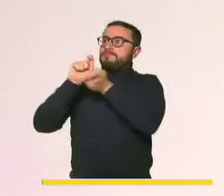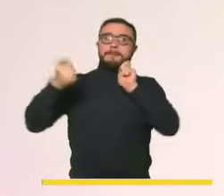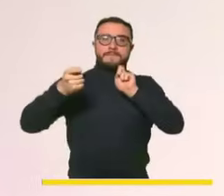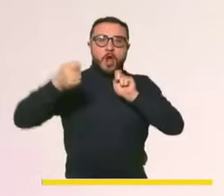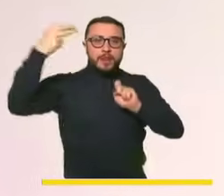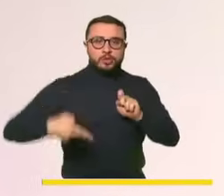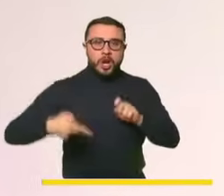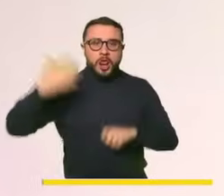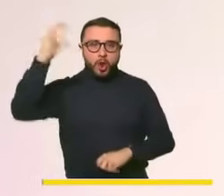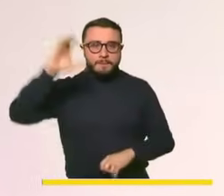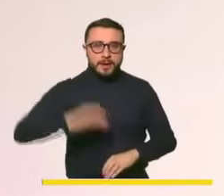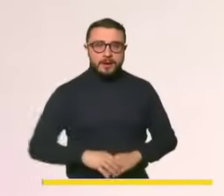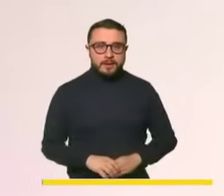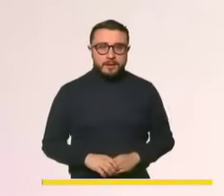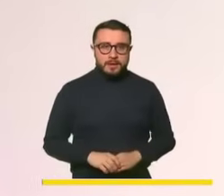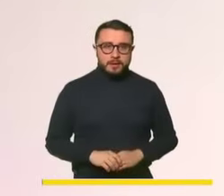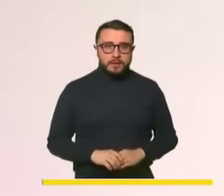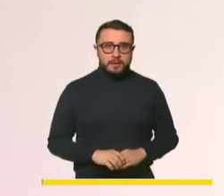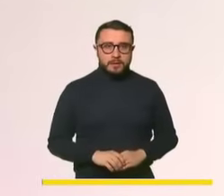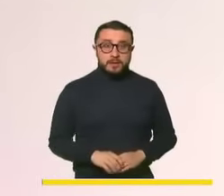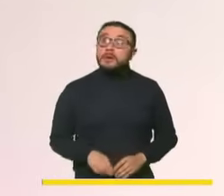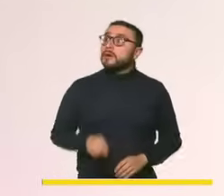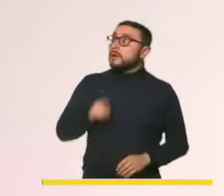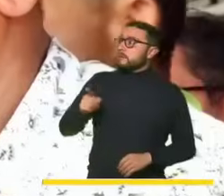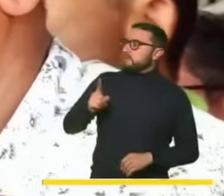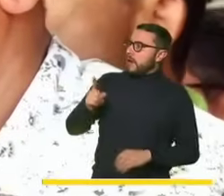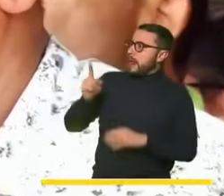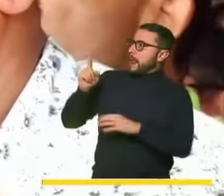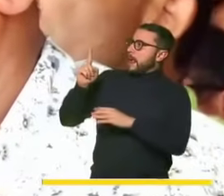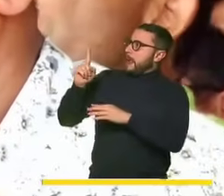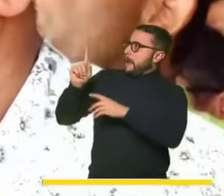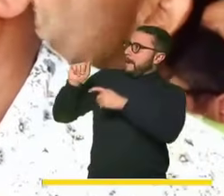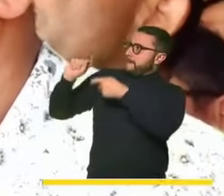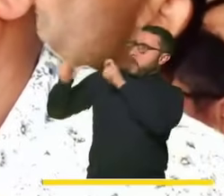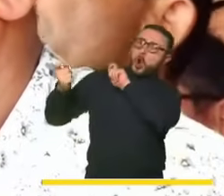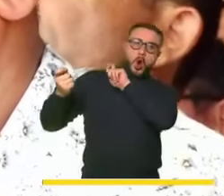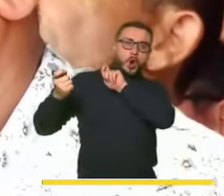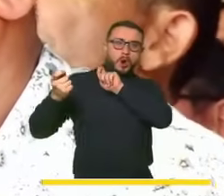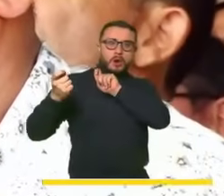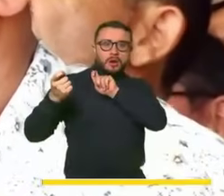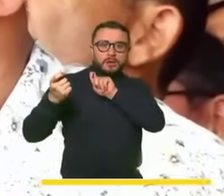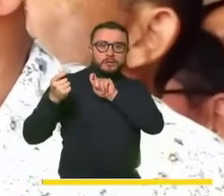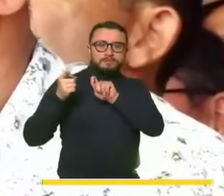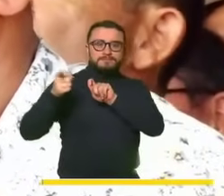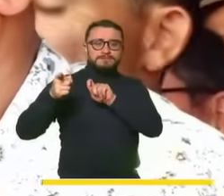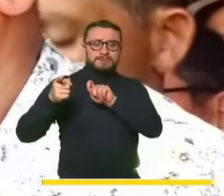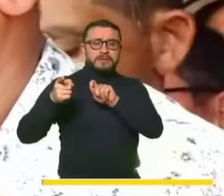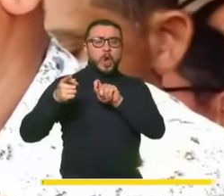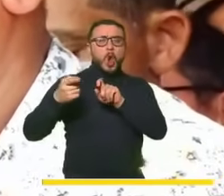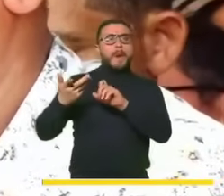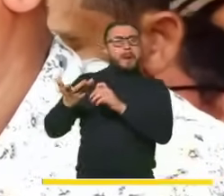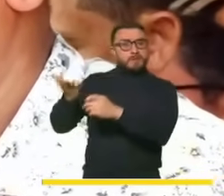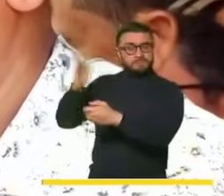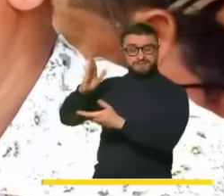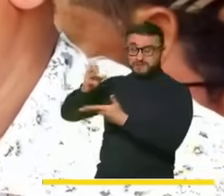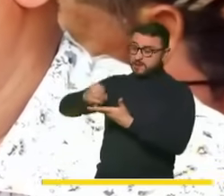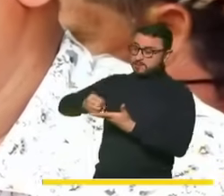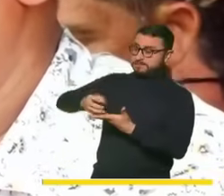Ese cambio tiene que ver con que no puede ser que las riquezas de la